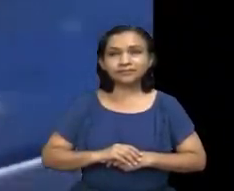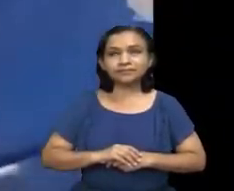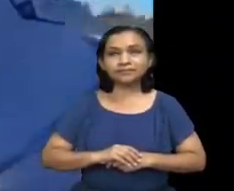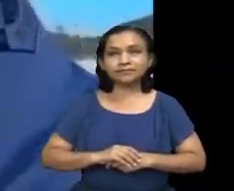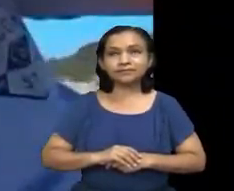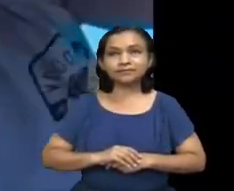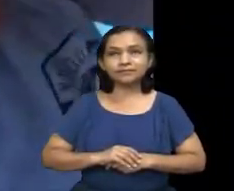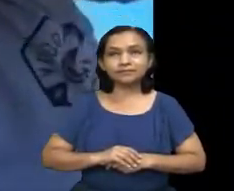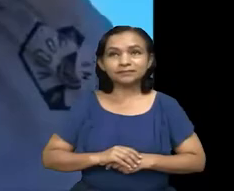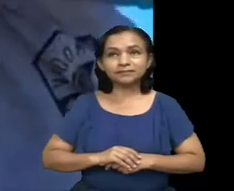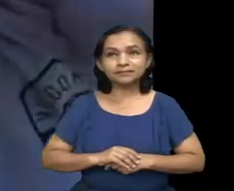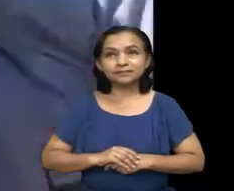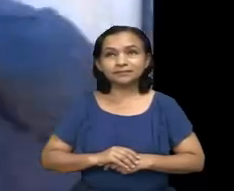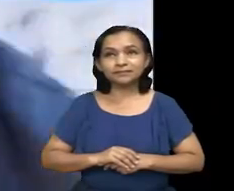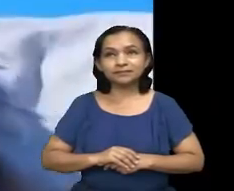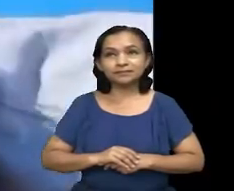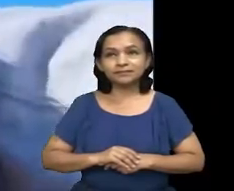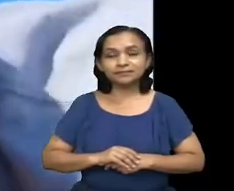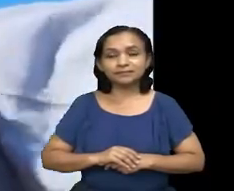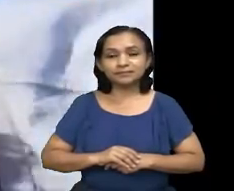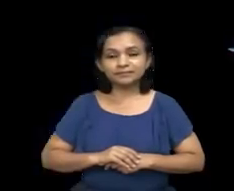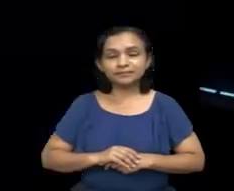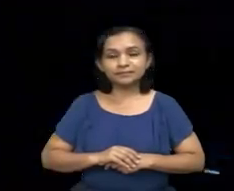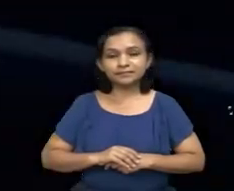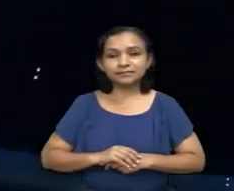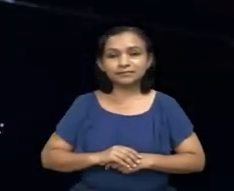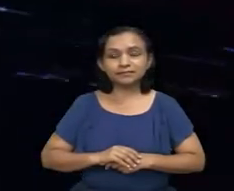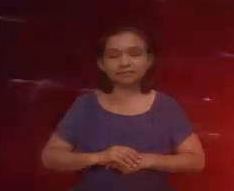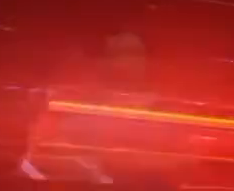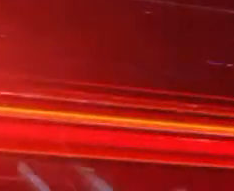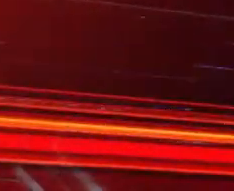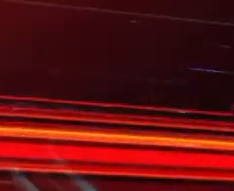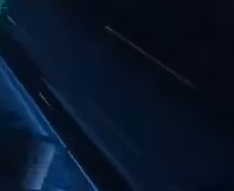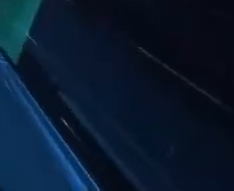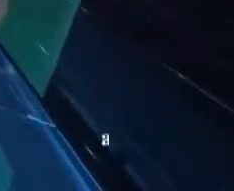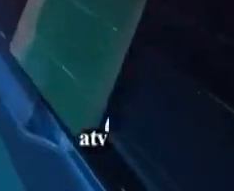Oh my God, I'm so dizzy.